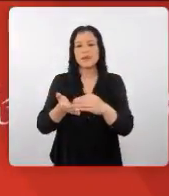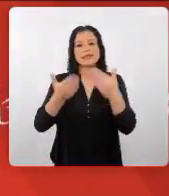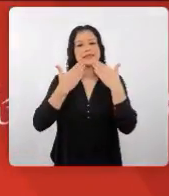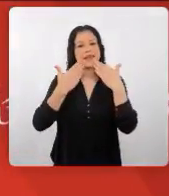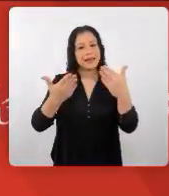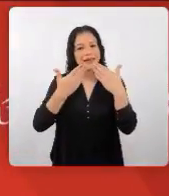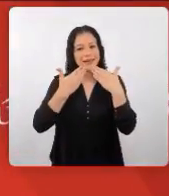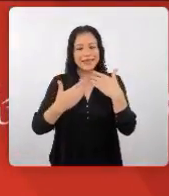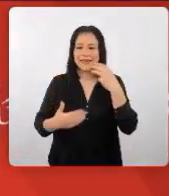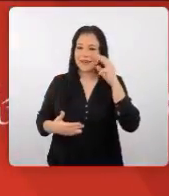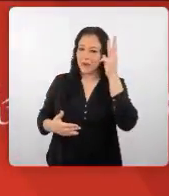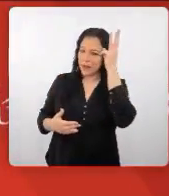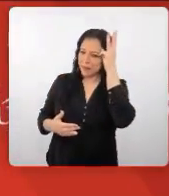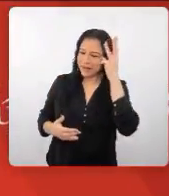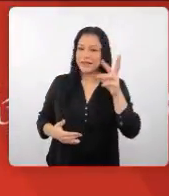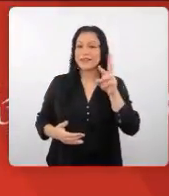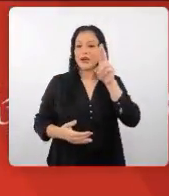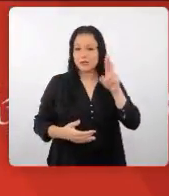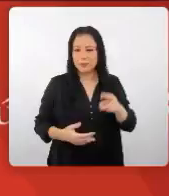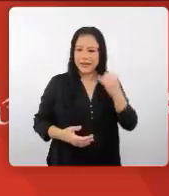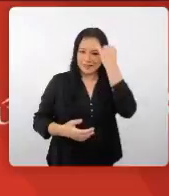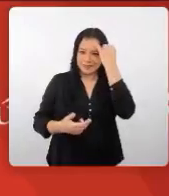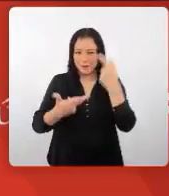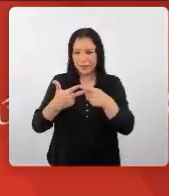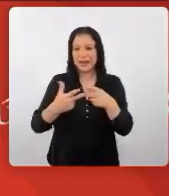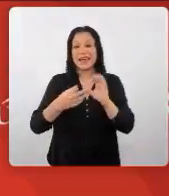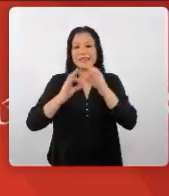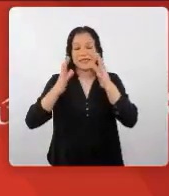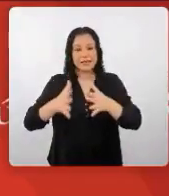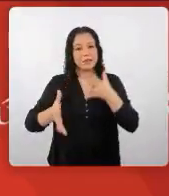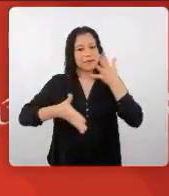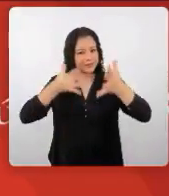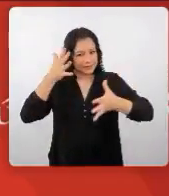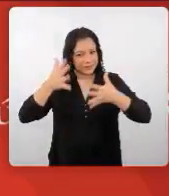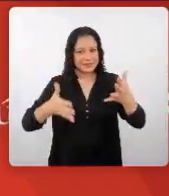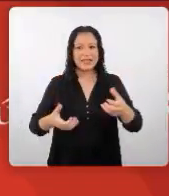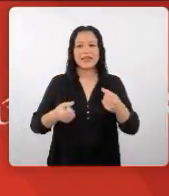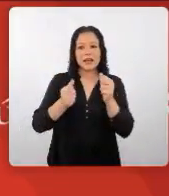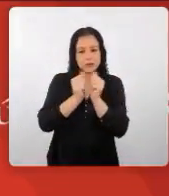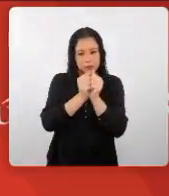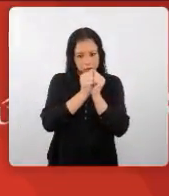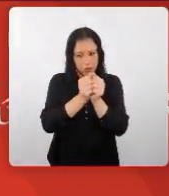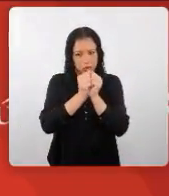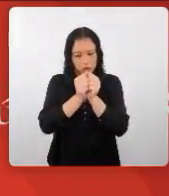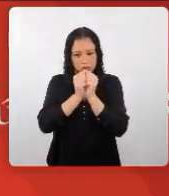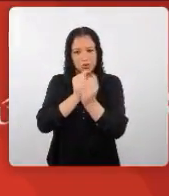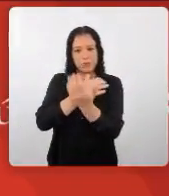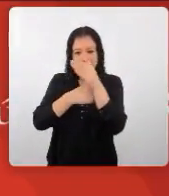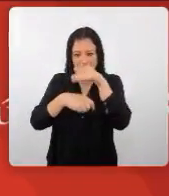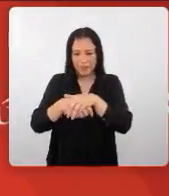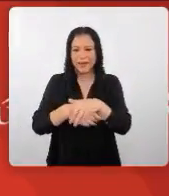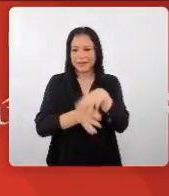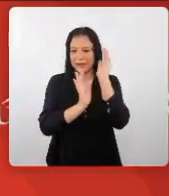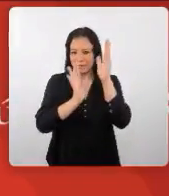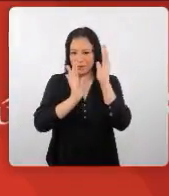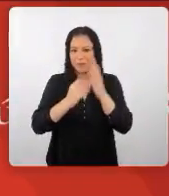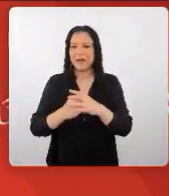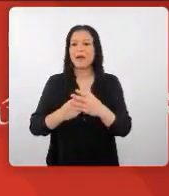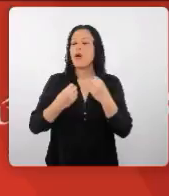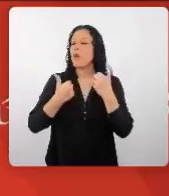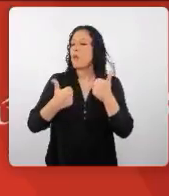a Marita, Rosemary e Isabel, nuestros intérpretes de señas, que nos han acompañado durante todo el evento y ha sido definitivamente de gran